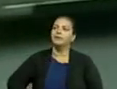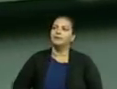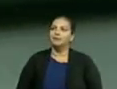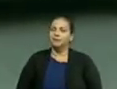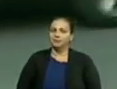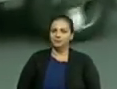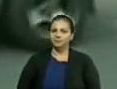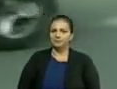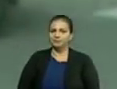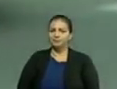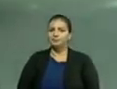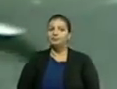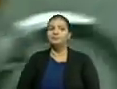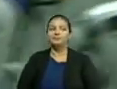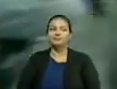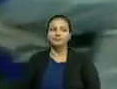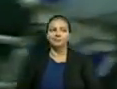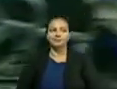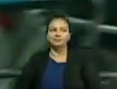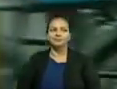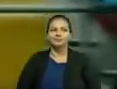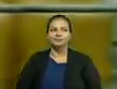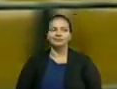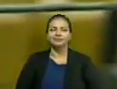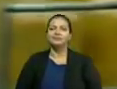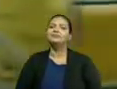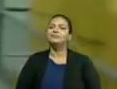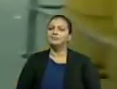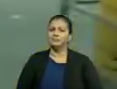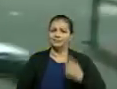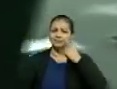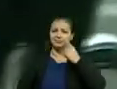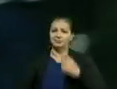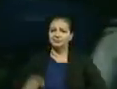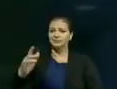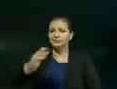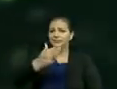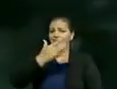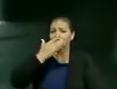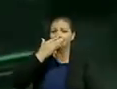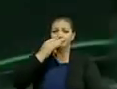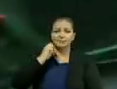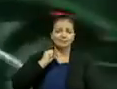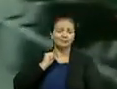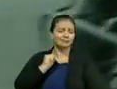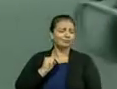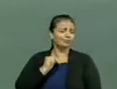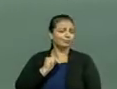casa. Porque no puede ni respirar. ¡Que no te me cruces ahí!